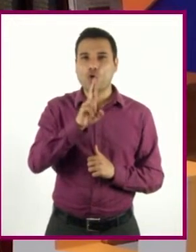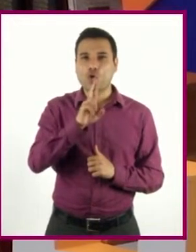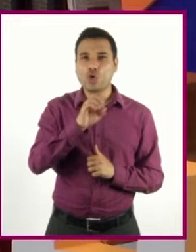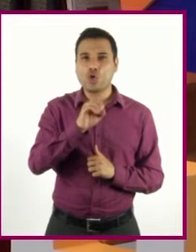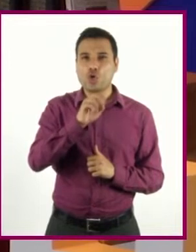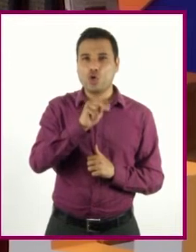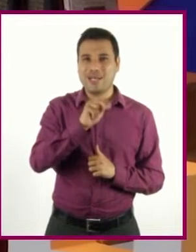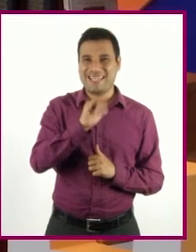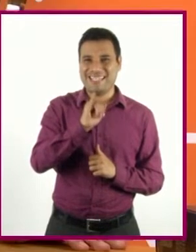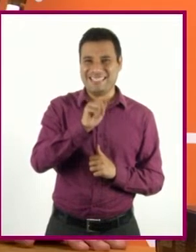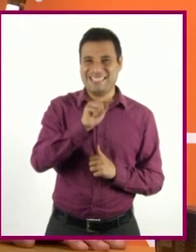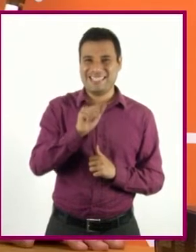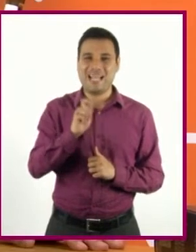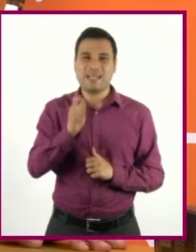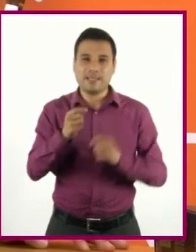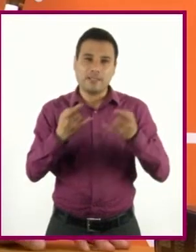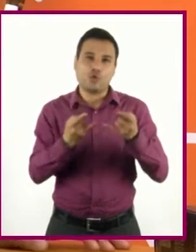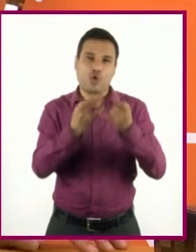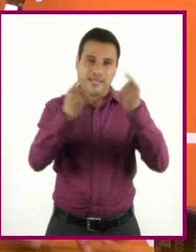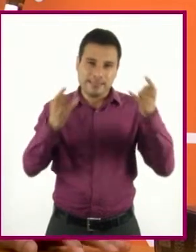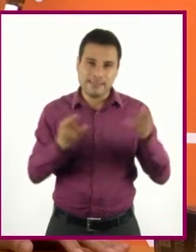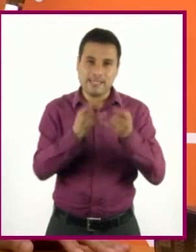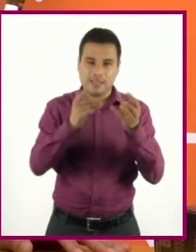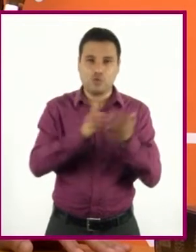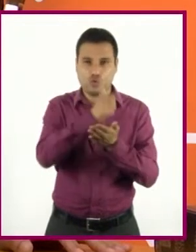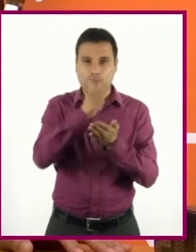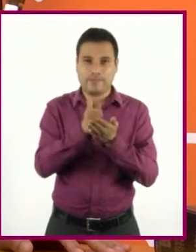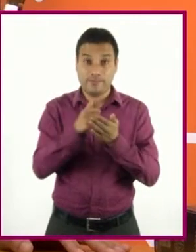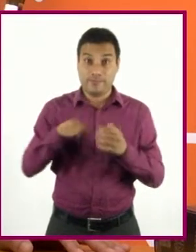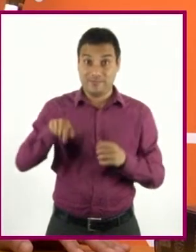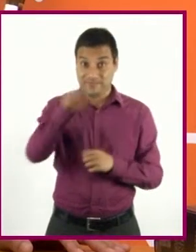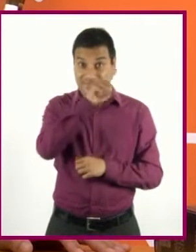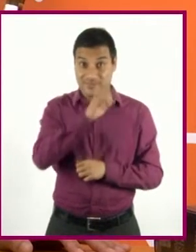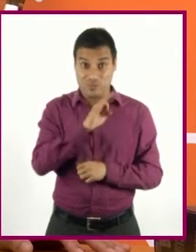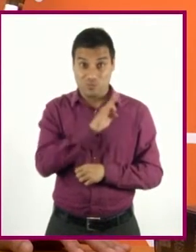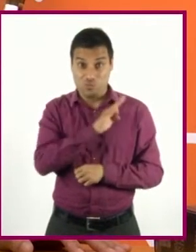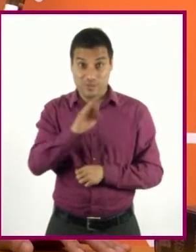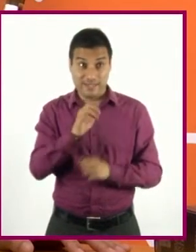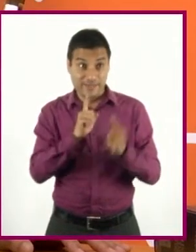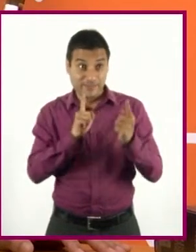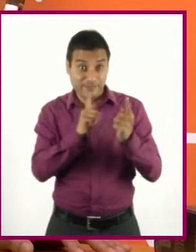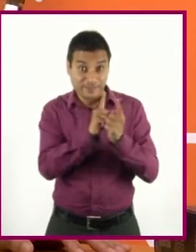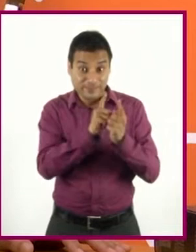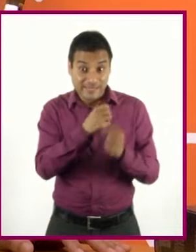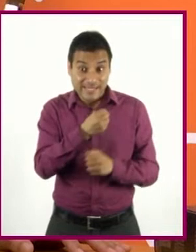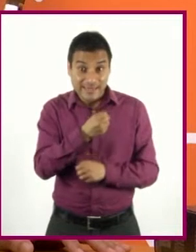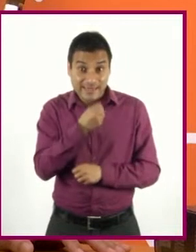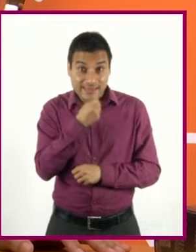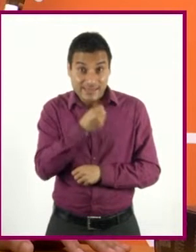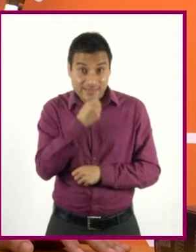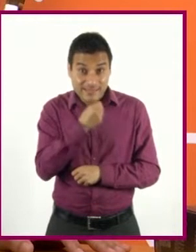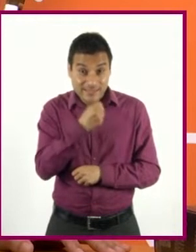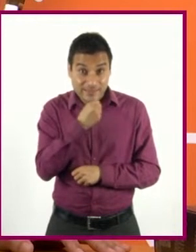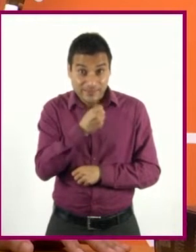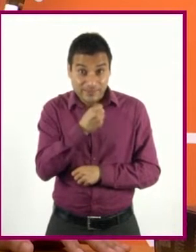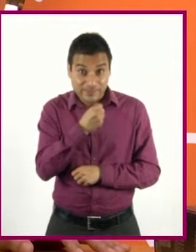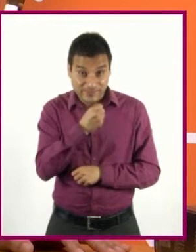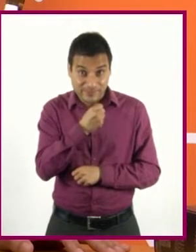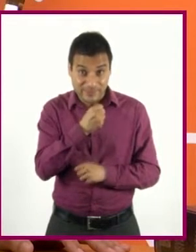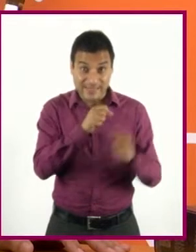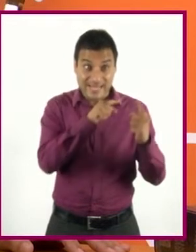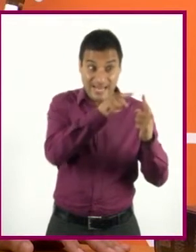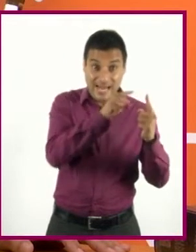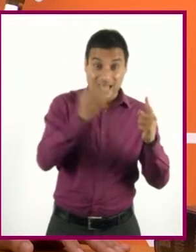ciudad. Si lograran una entrevista con alguien cuya vida se haya consagrado al estudio del lugar en